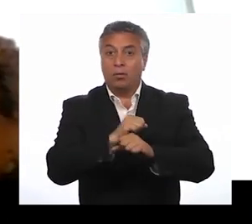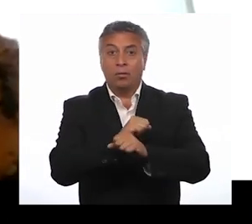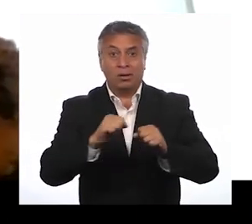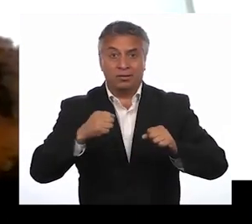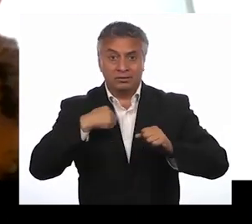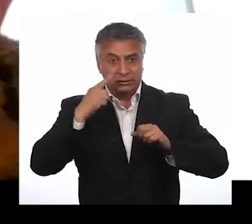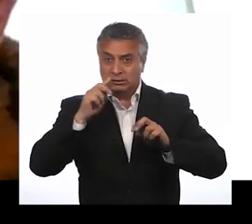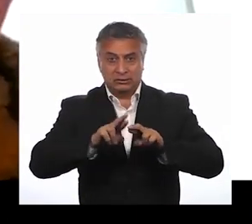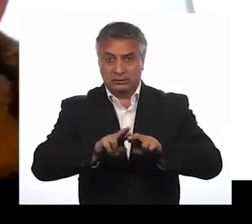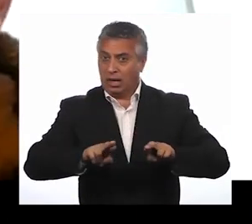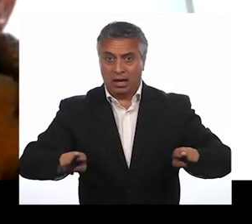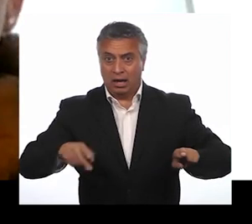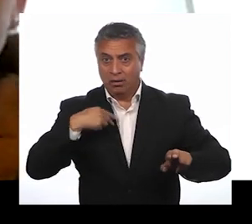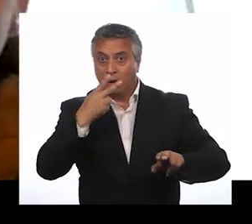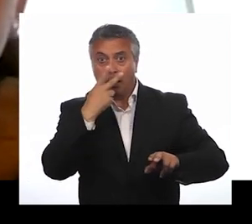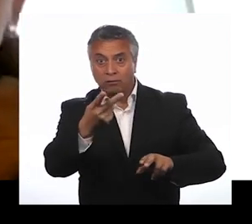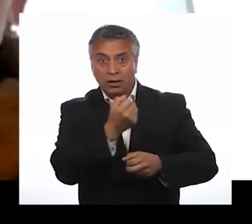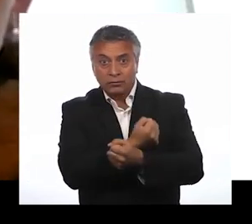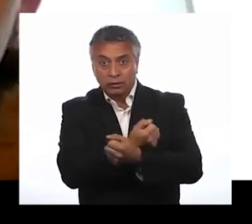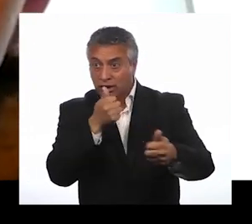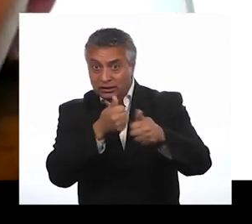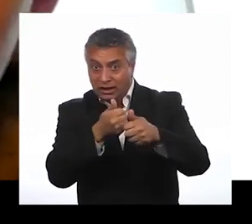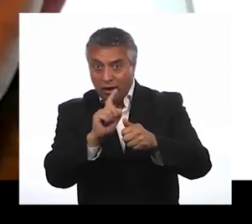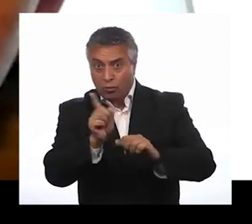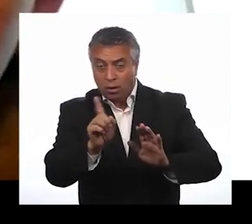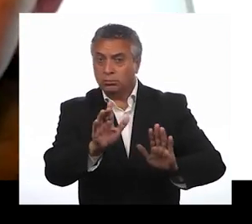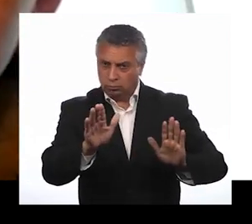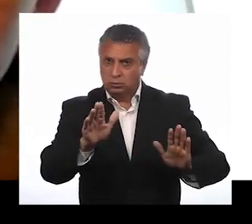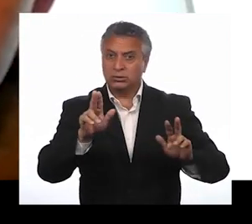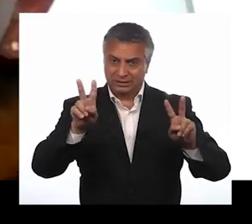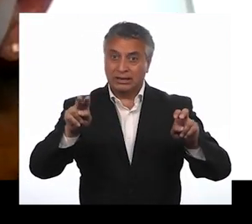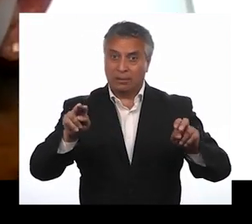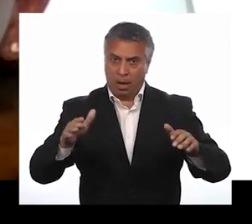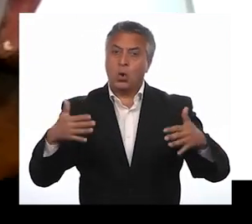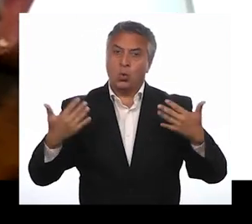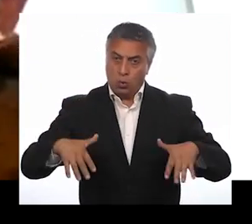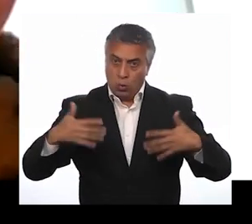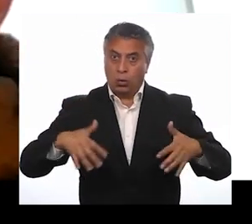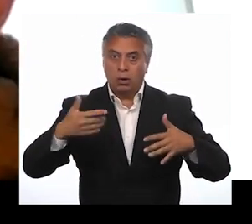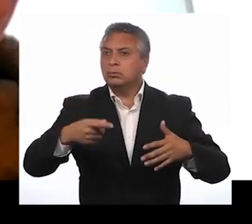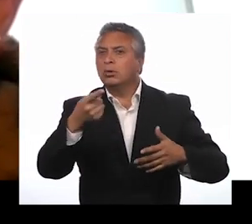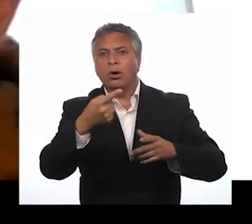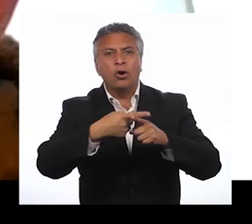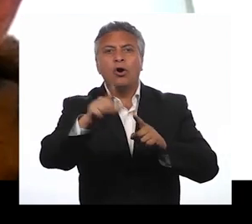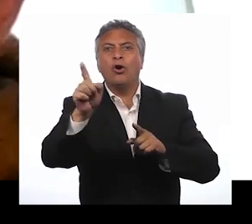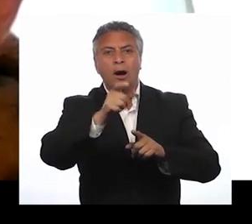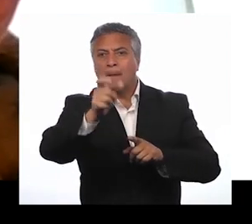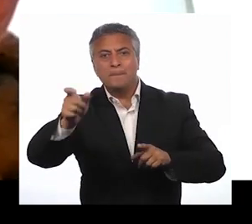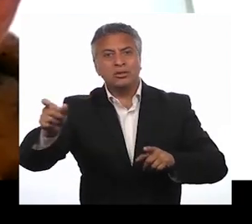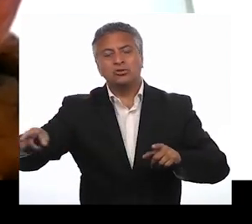Tampoco puedo estar tranquilo si veo un oficial cerca, porque a pesar de que es un tema bastante fuerte que no cualquier persona podría